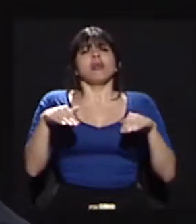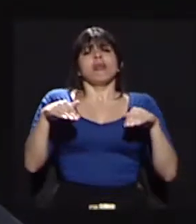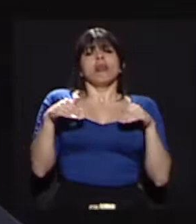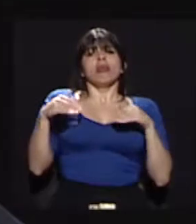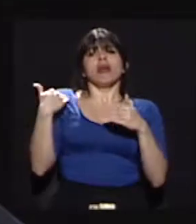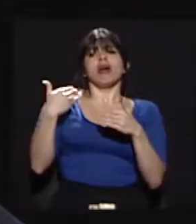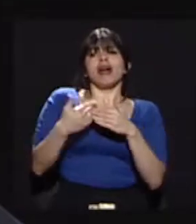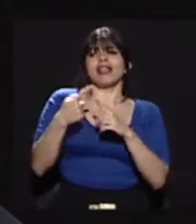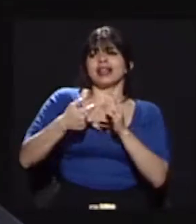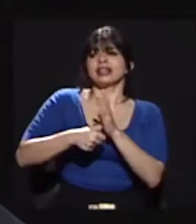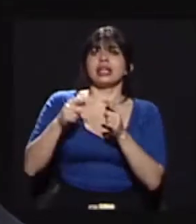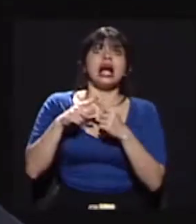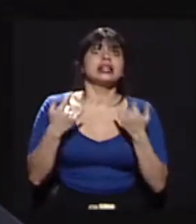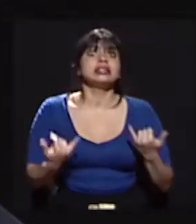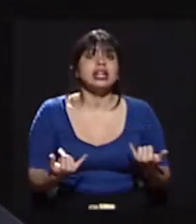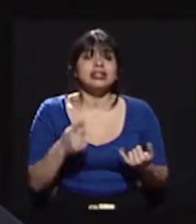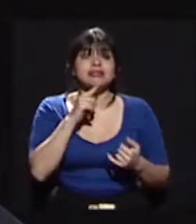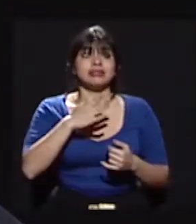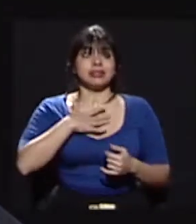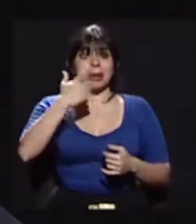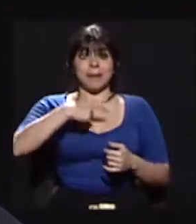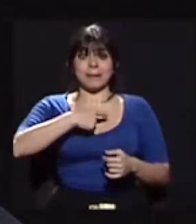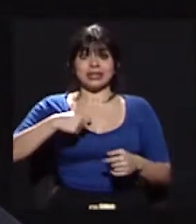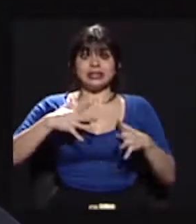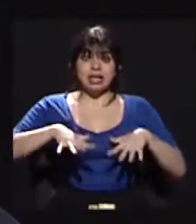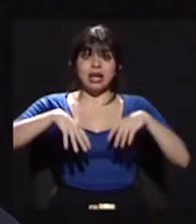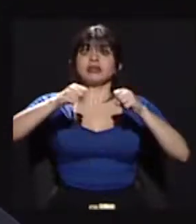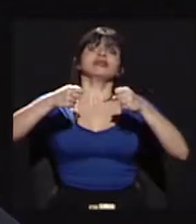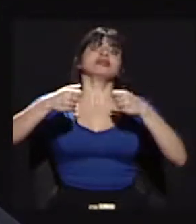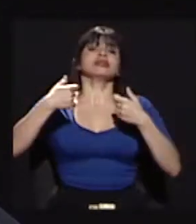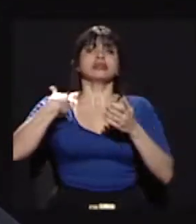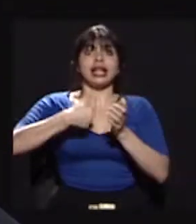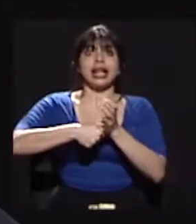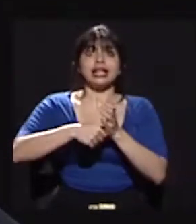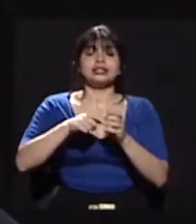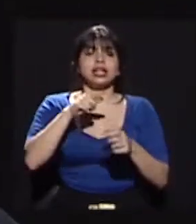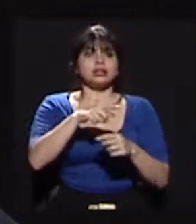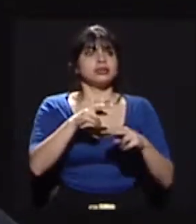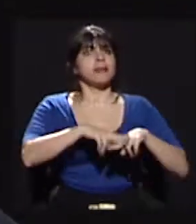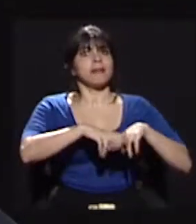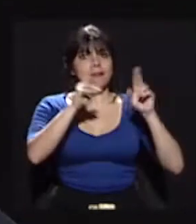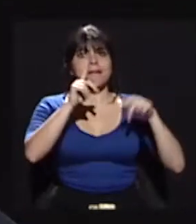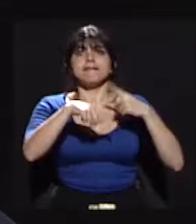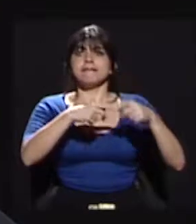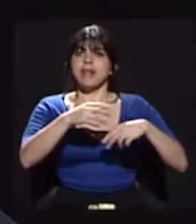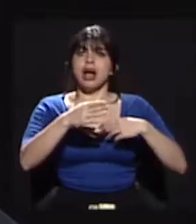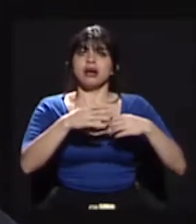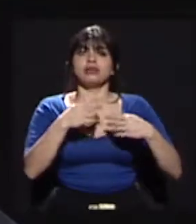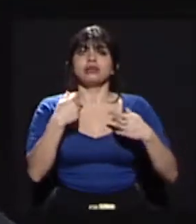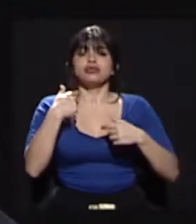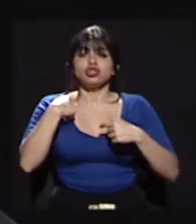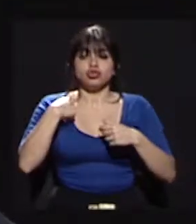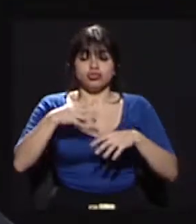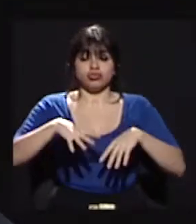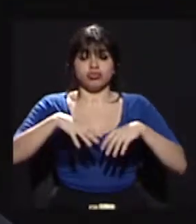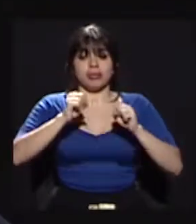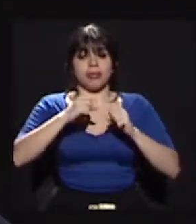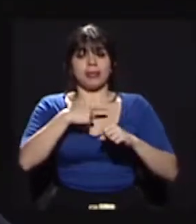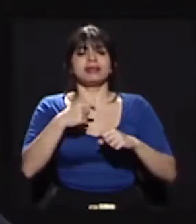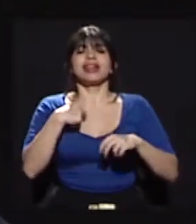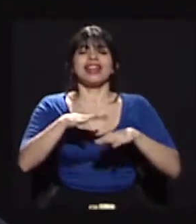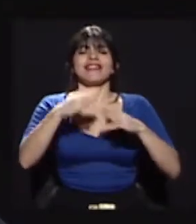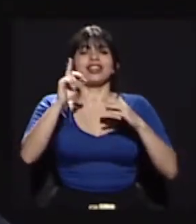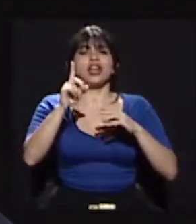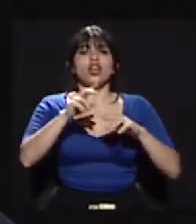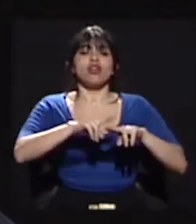desde la elección para cada vez más siendo presidente electo llegamos a un acuerdo de que éste era un veto que se iba a levantar en cualquier es que se va a resolver donde contar